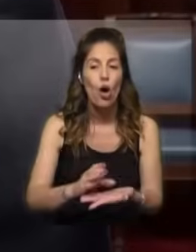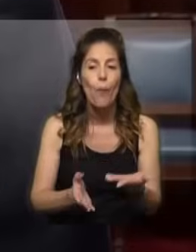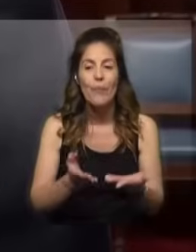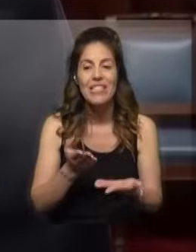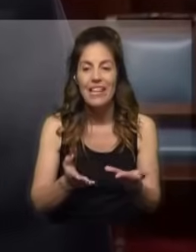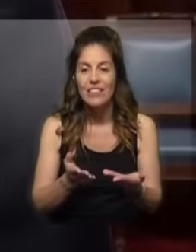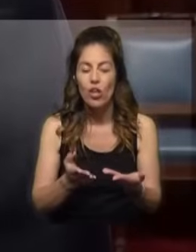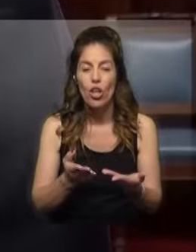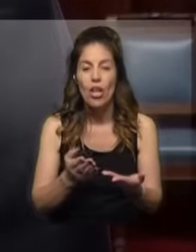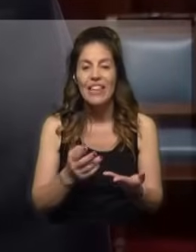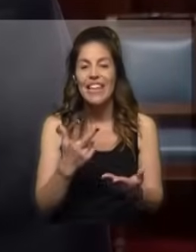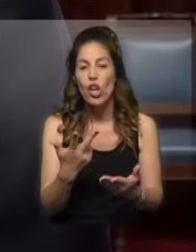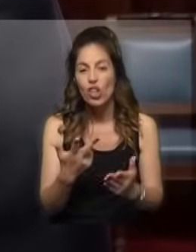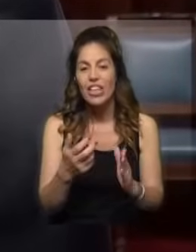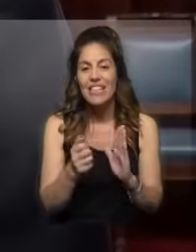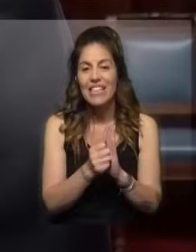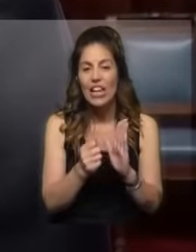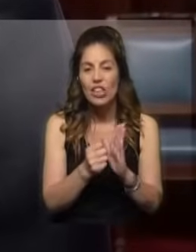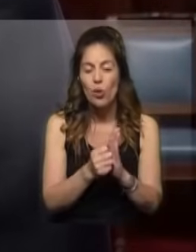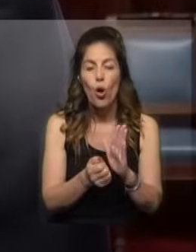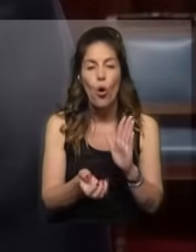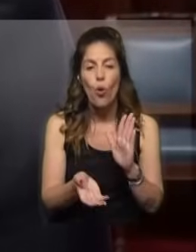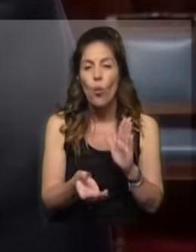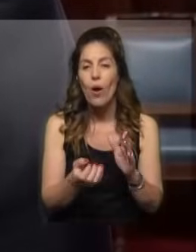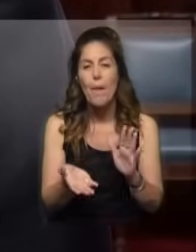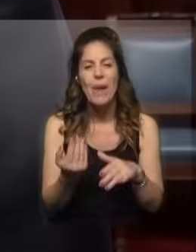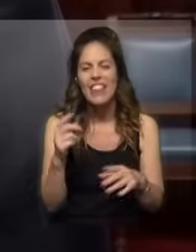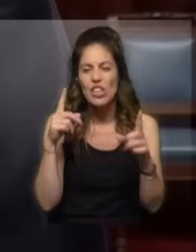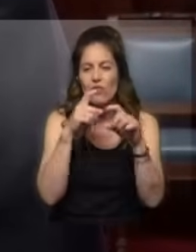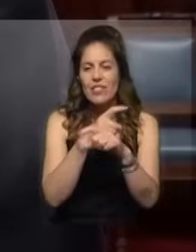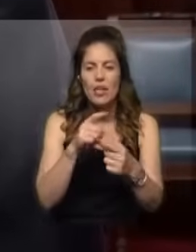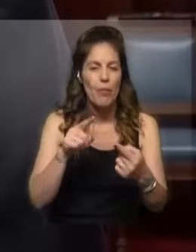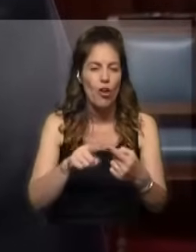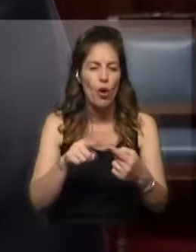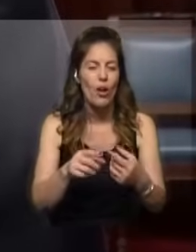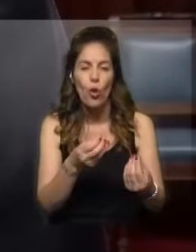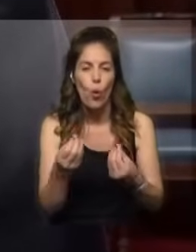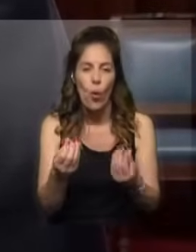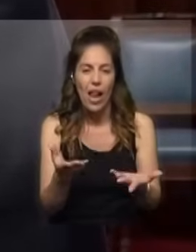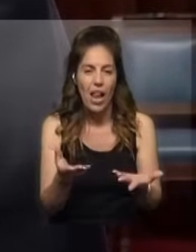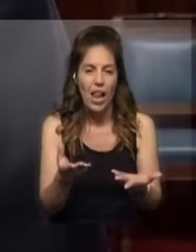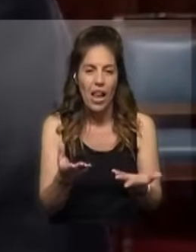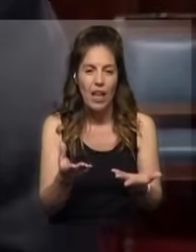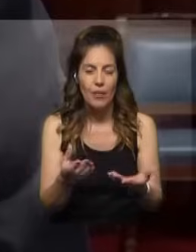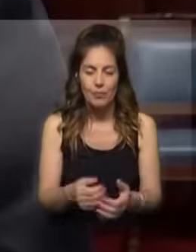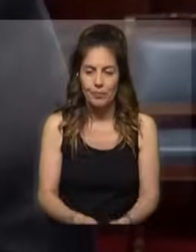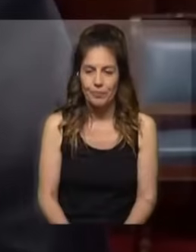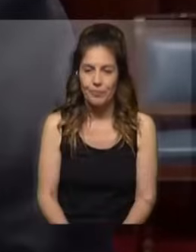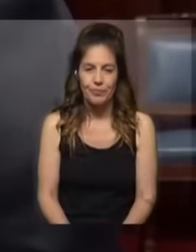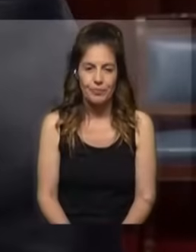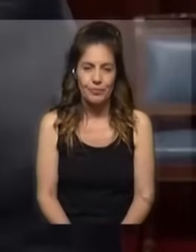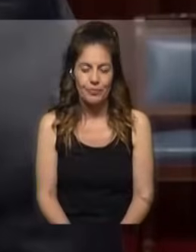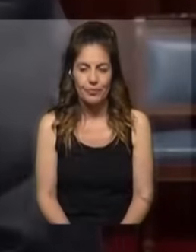el como más difícil de generar acuerdo quizás el de la compensación es el que ha marcado una una una firme postura del partido Nacional sí pero a